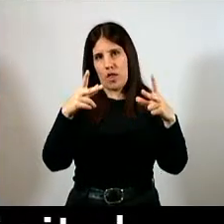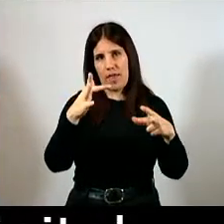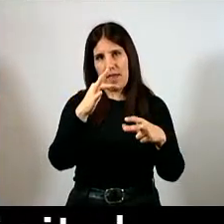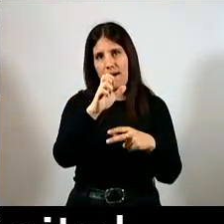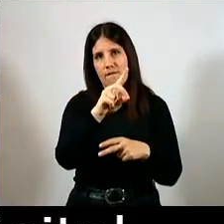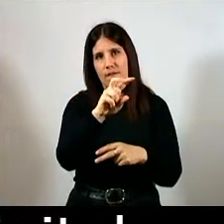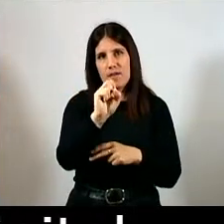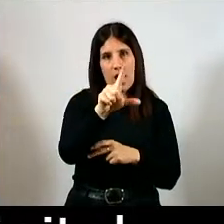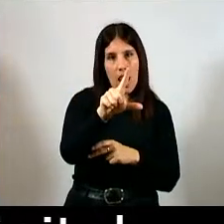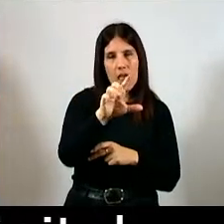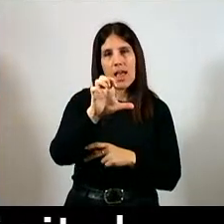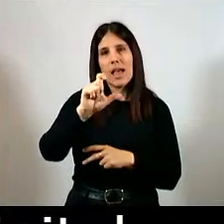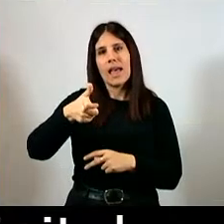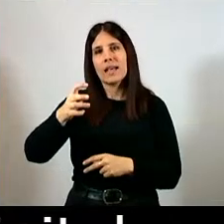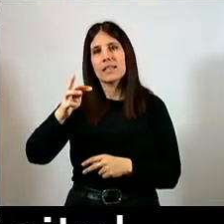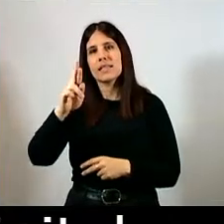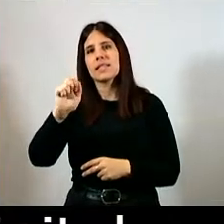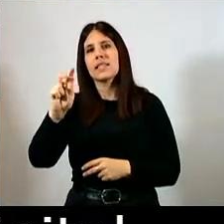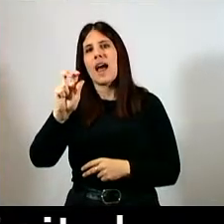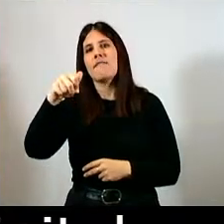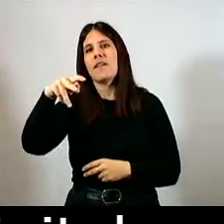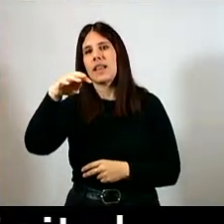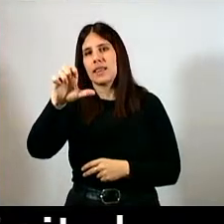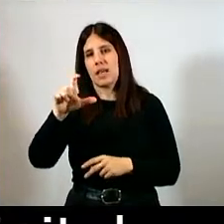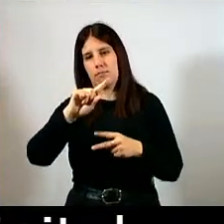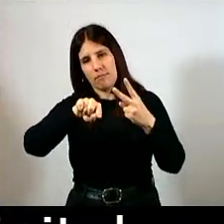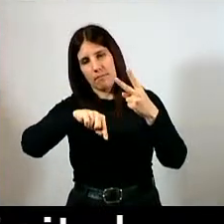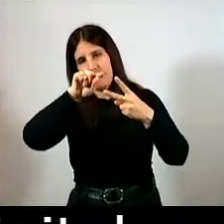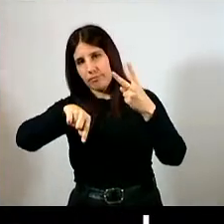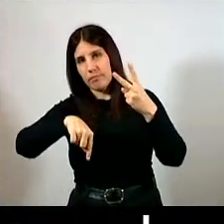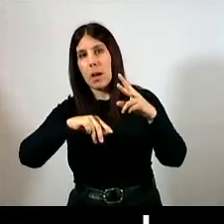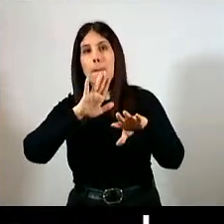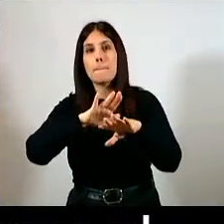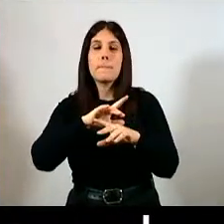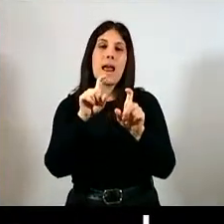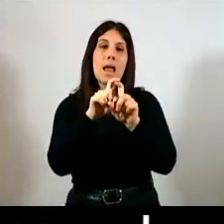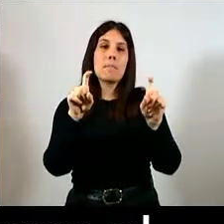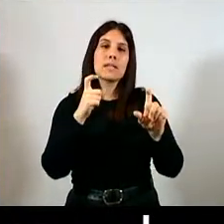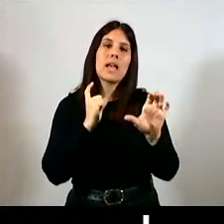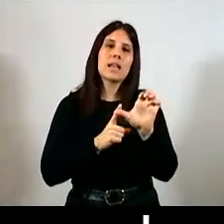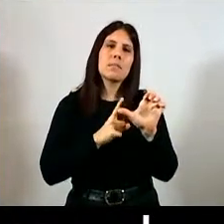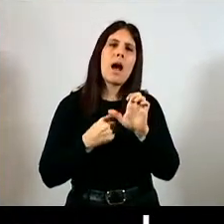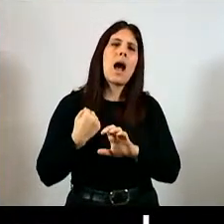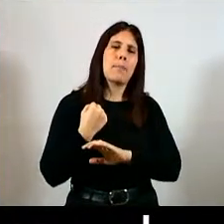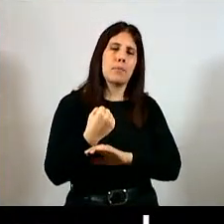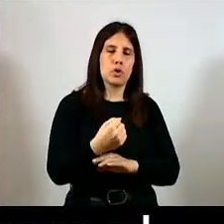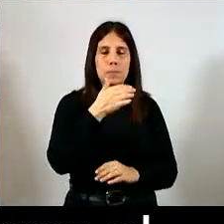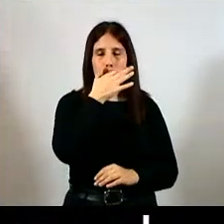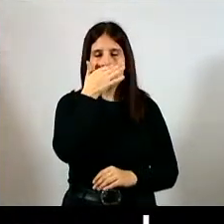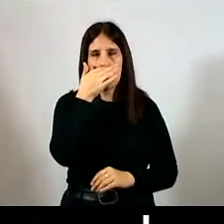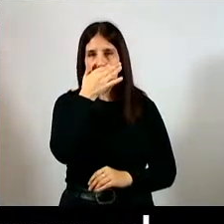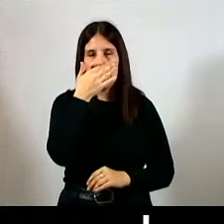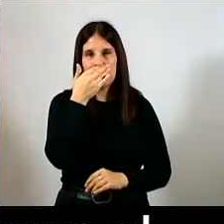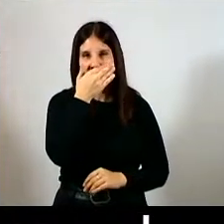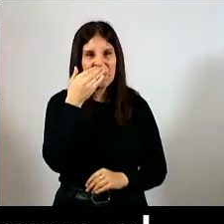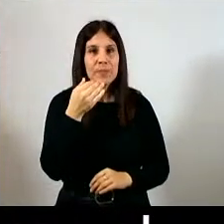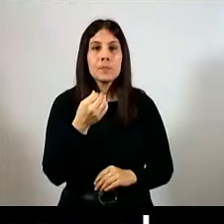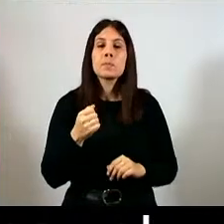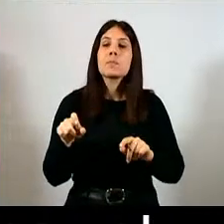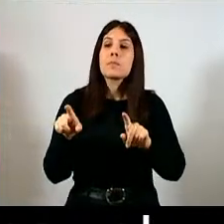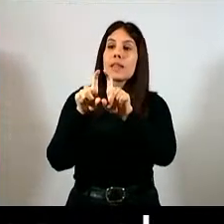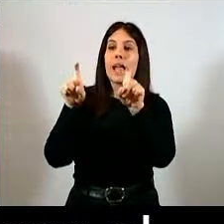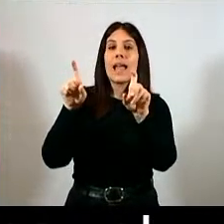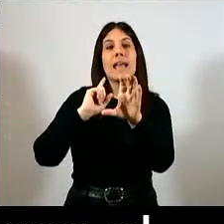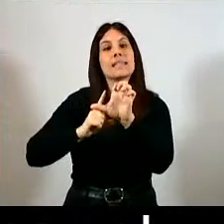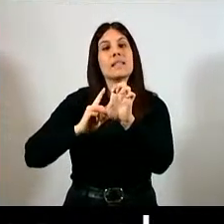y Extravante, para impulsar el proyecto de apoyo a las empresas extremeñas. Por un lado, el Acuerdo de Extremadura-Avante